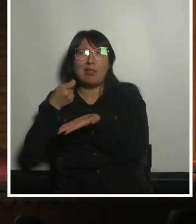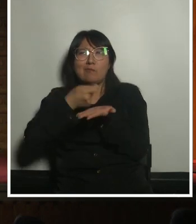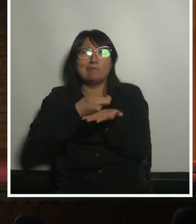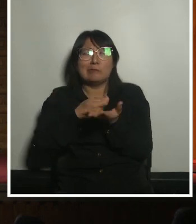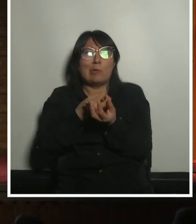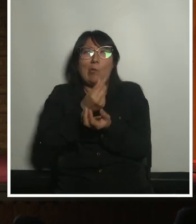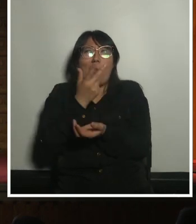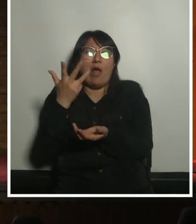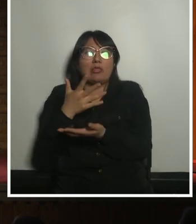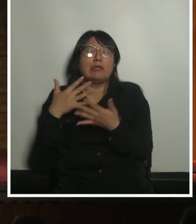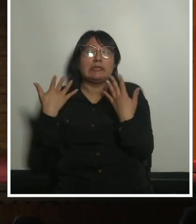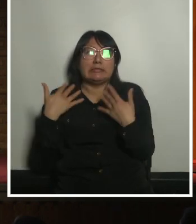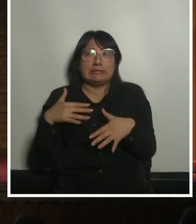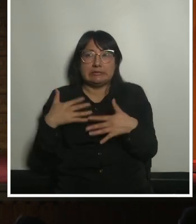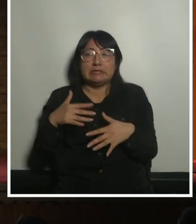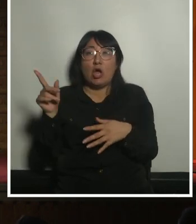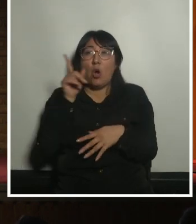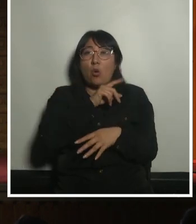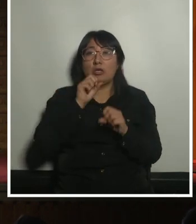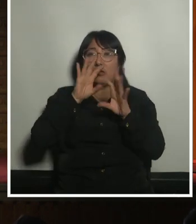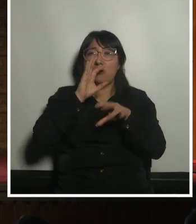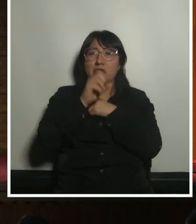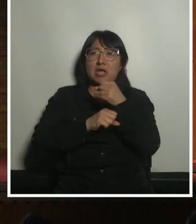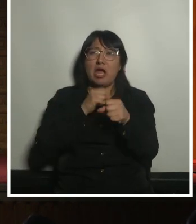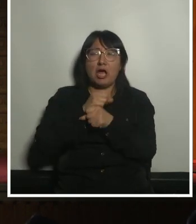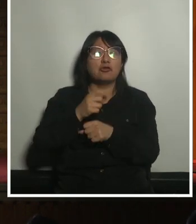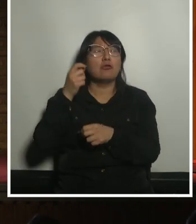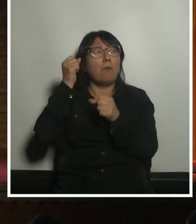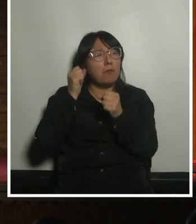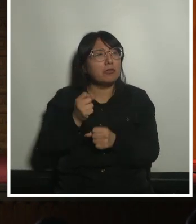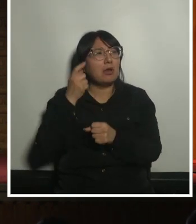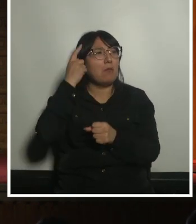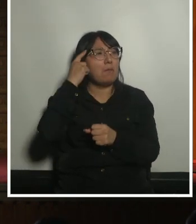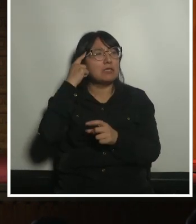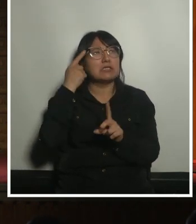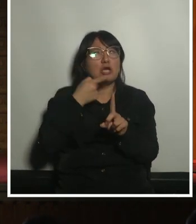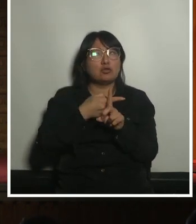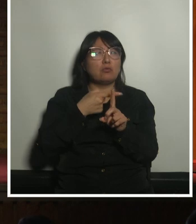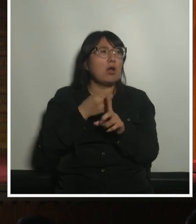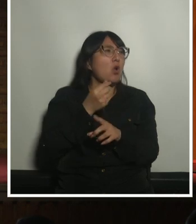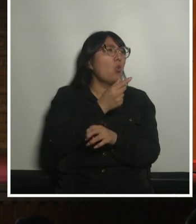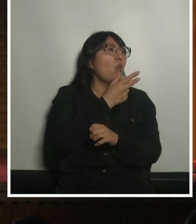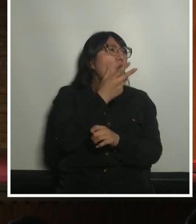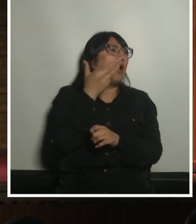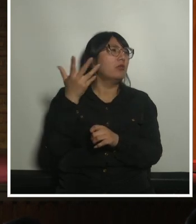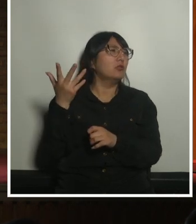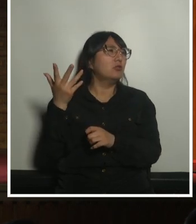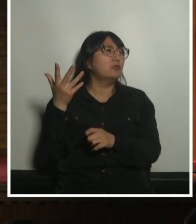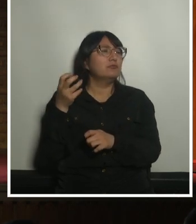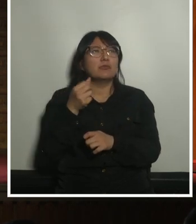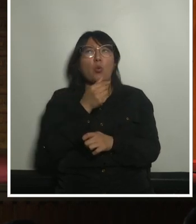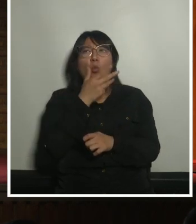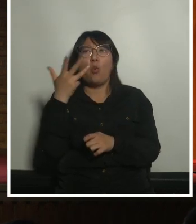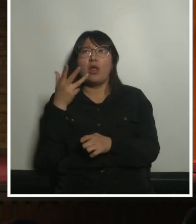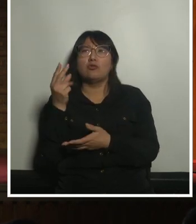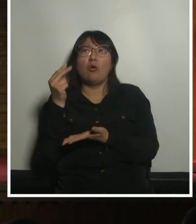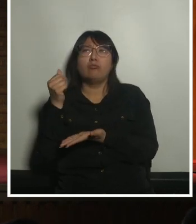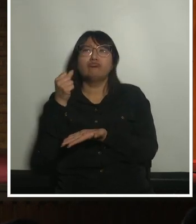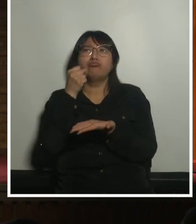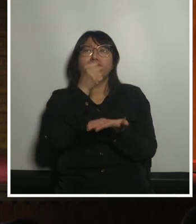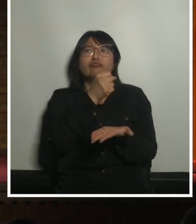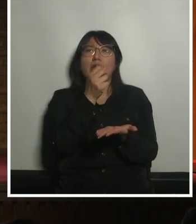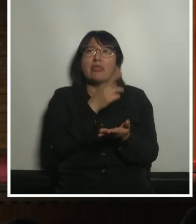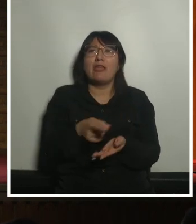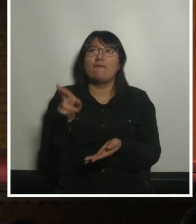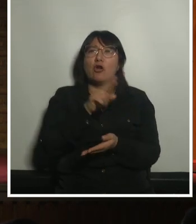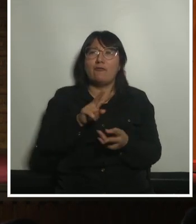esto? En los últimos 10 años podríamos sacar la suma, ¿cierto?, de cuánto es el costo de los procesos de